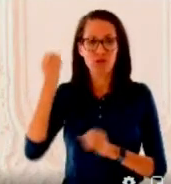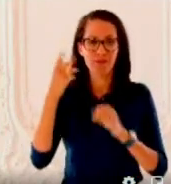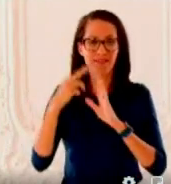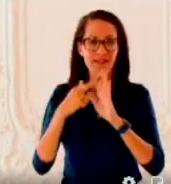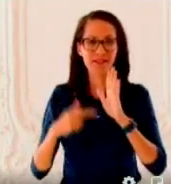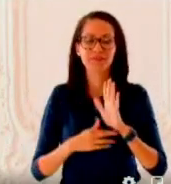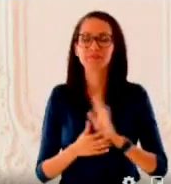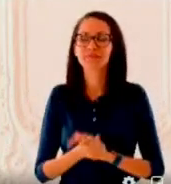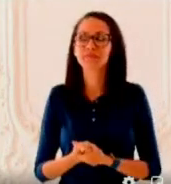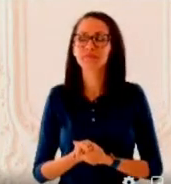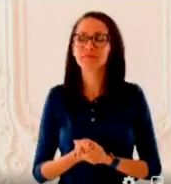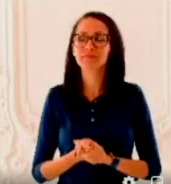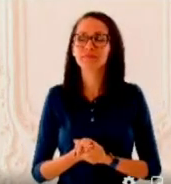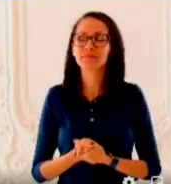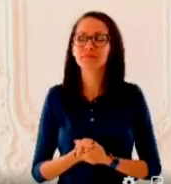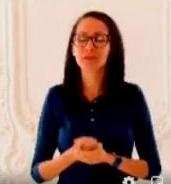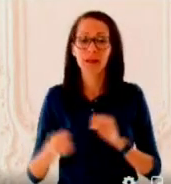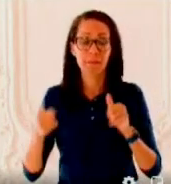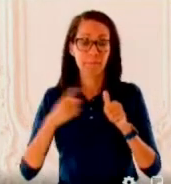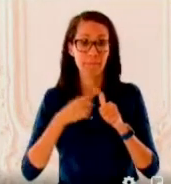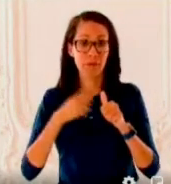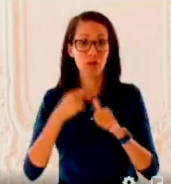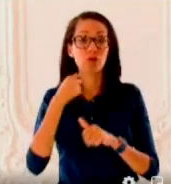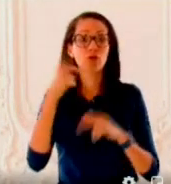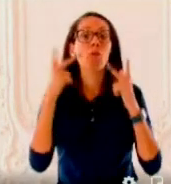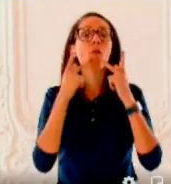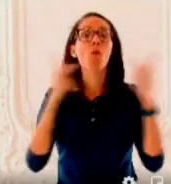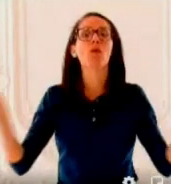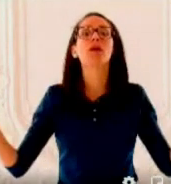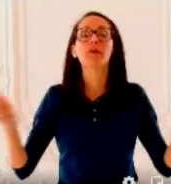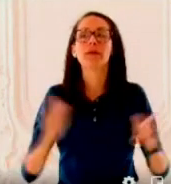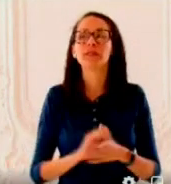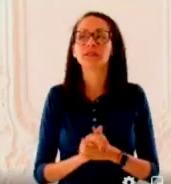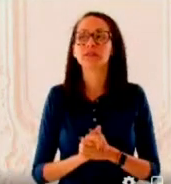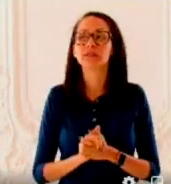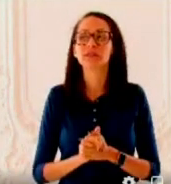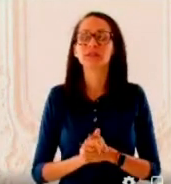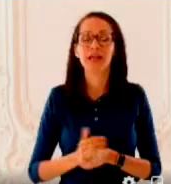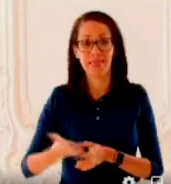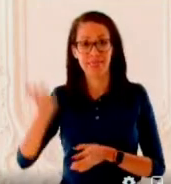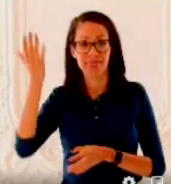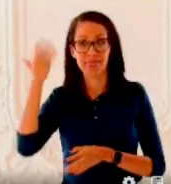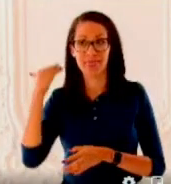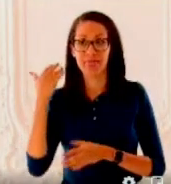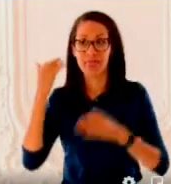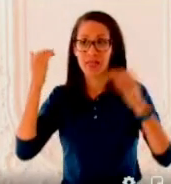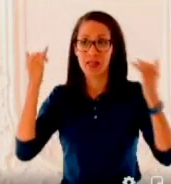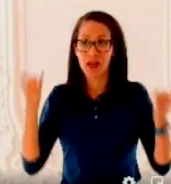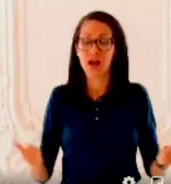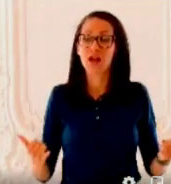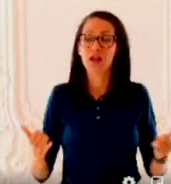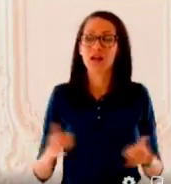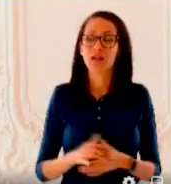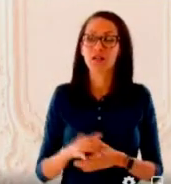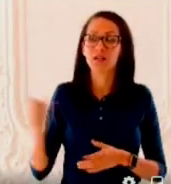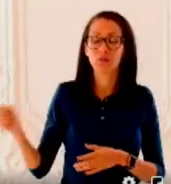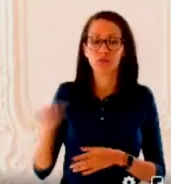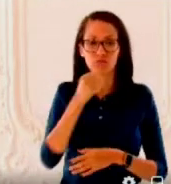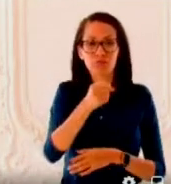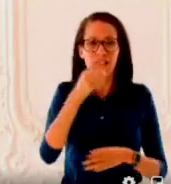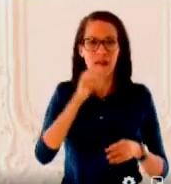nada, lo que yo he dicho públicamente anteriormente, ahora lo estoy poniendo en la